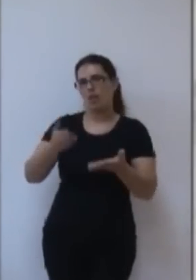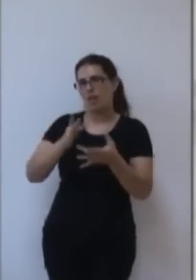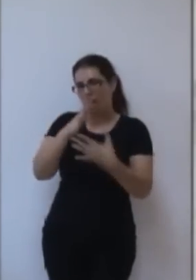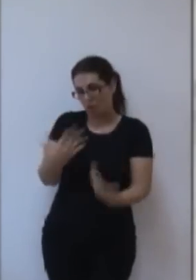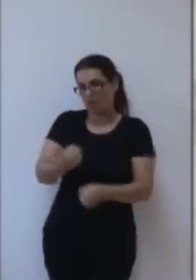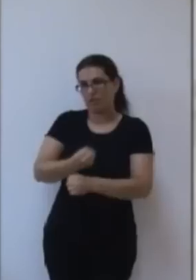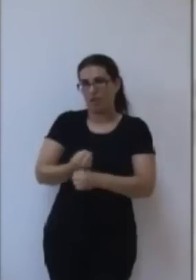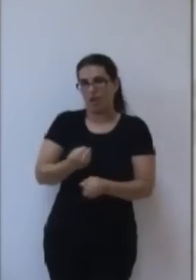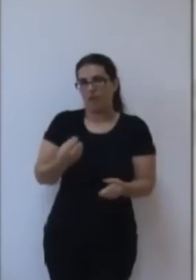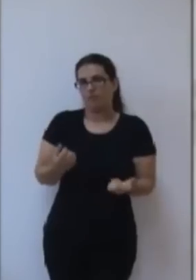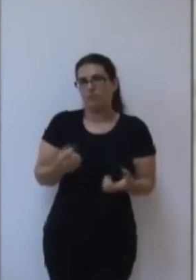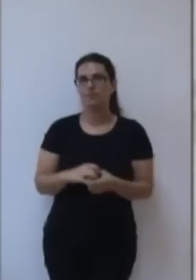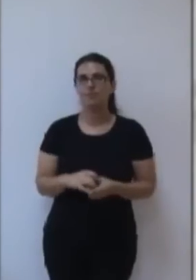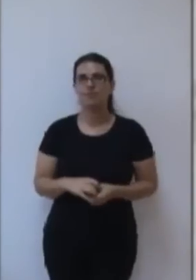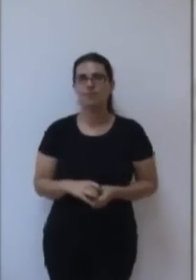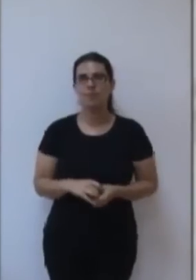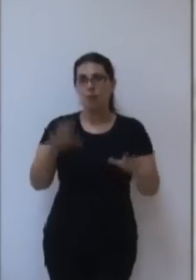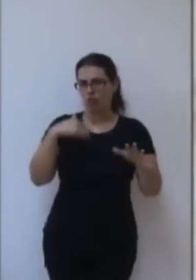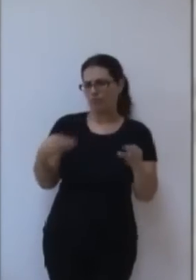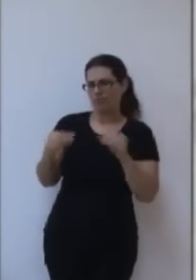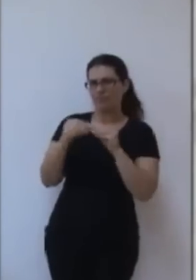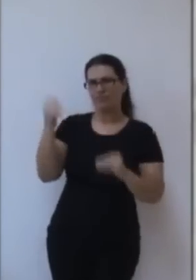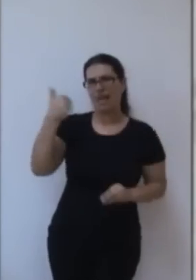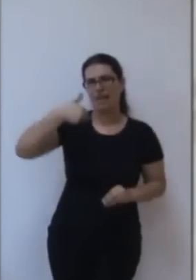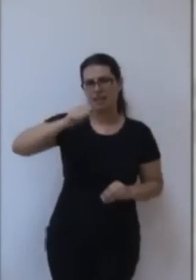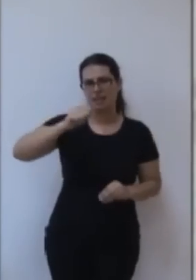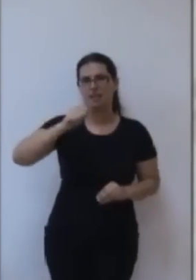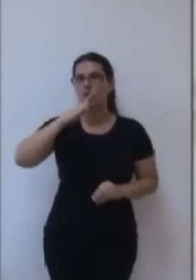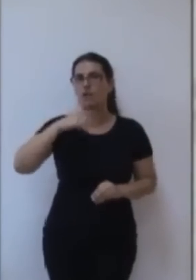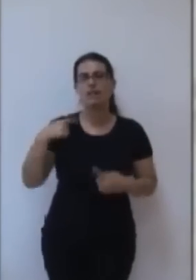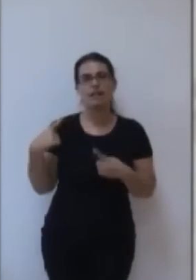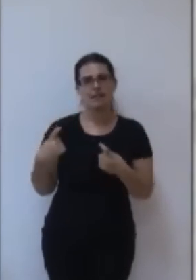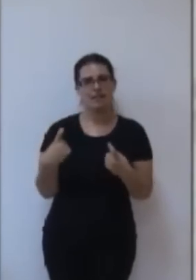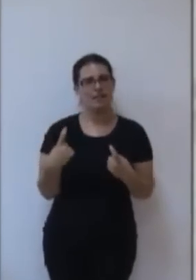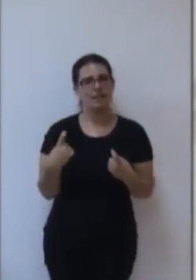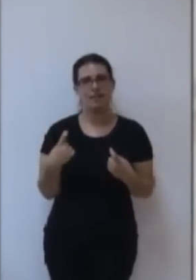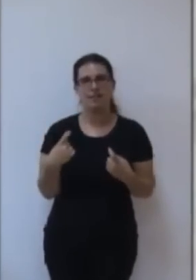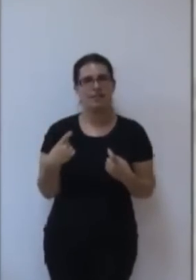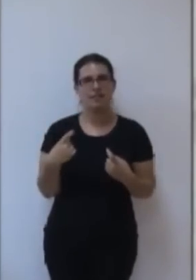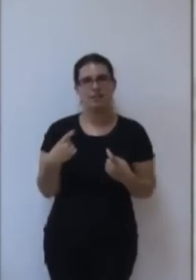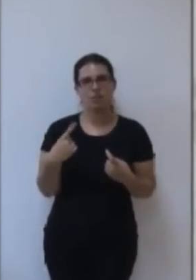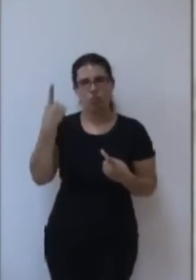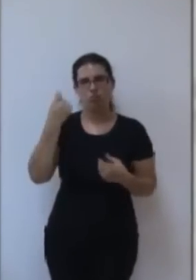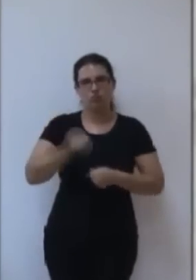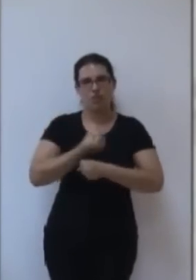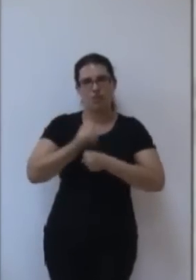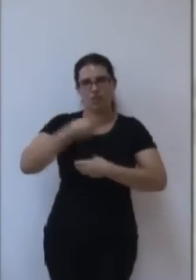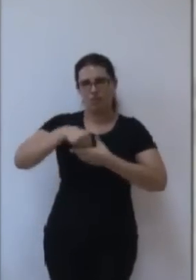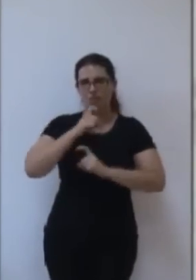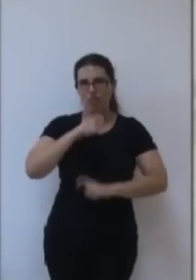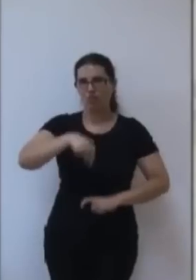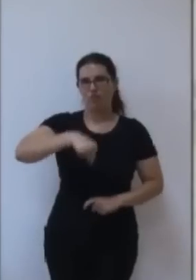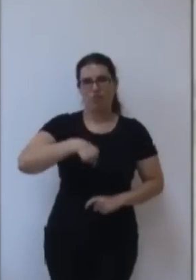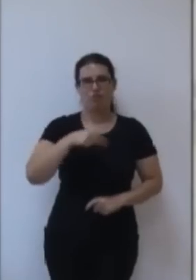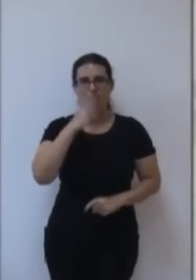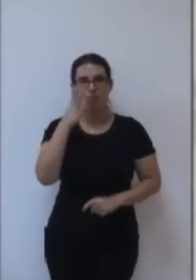trabajó. Pero vamos, coincido con Ana en la necesidad, y yo creo que es una de las líneas que seguimos desde la Fundación, de